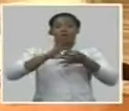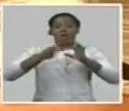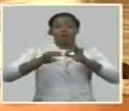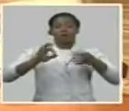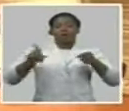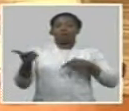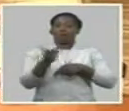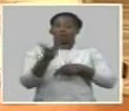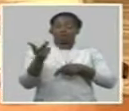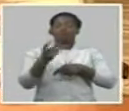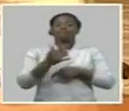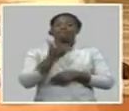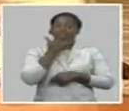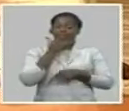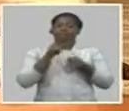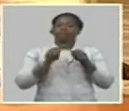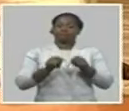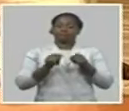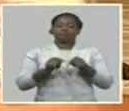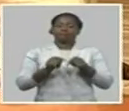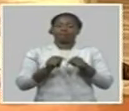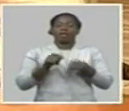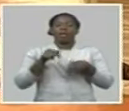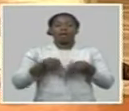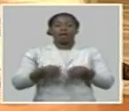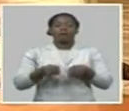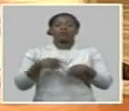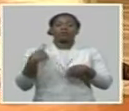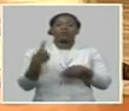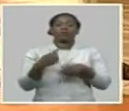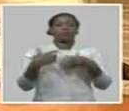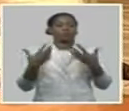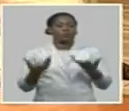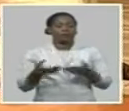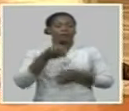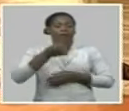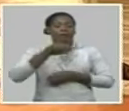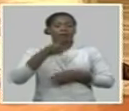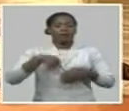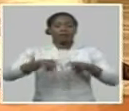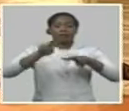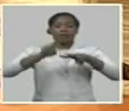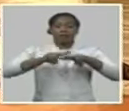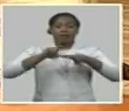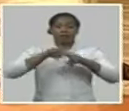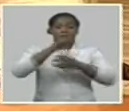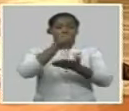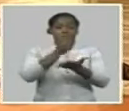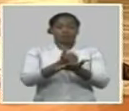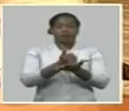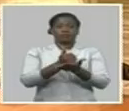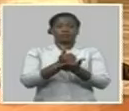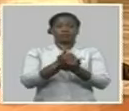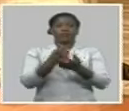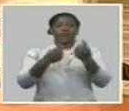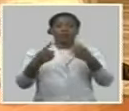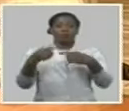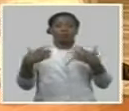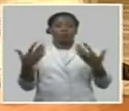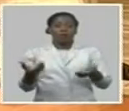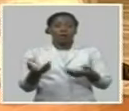esto nosotros tenemos que decir que en la capital en estos momentos hay afectadas